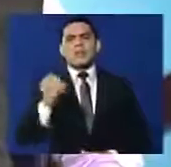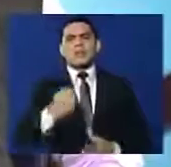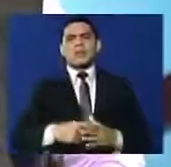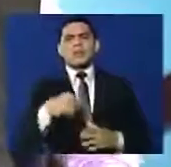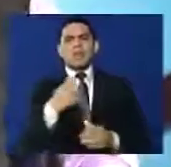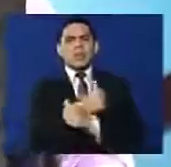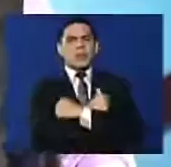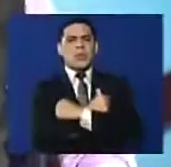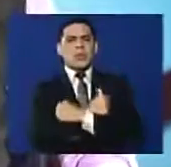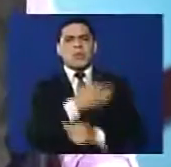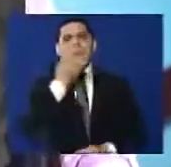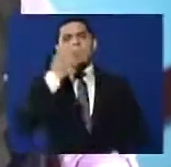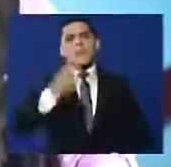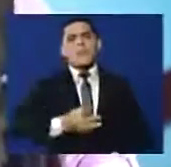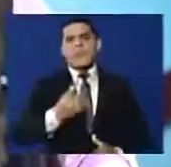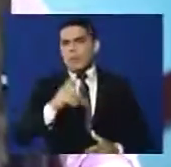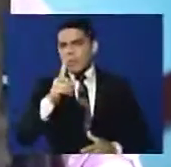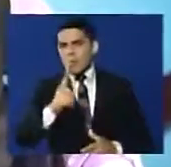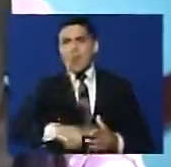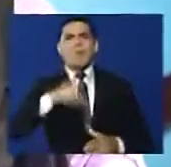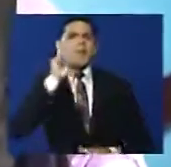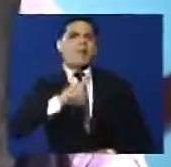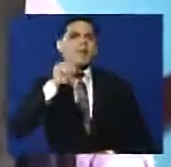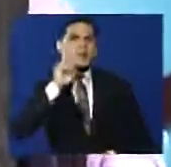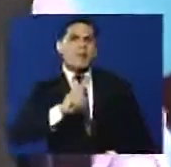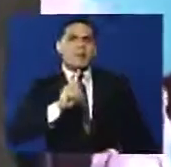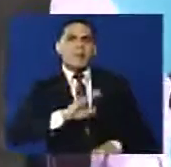desempleo, que no es verdad. Aquí lo que